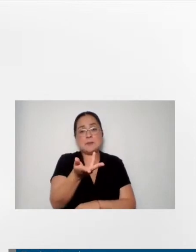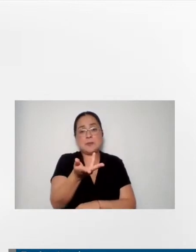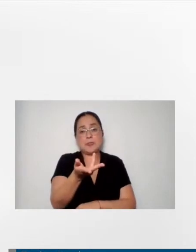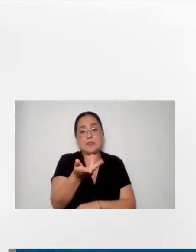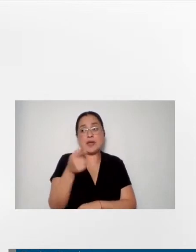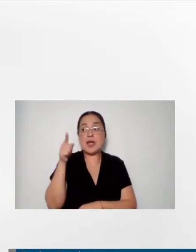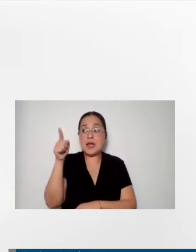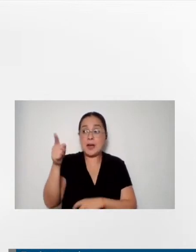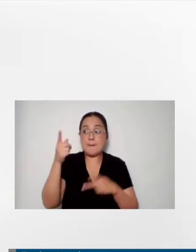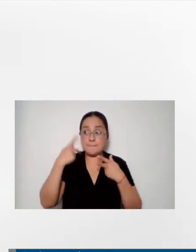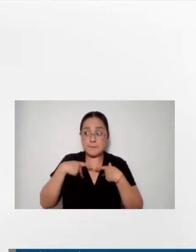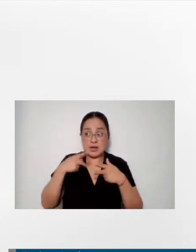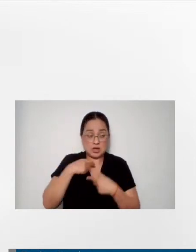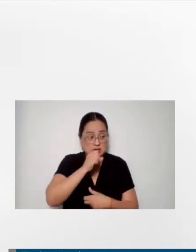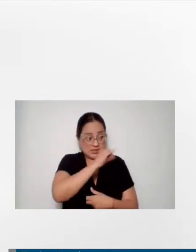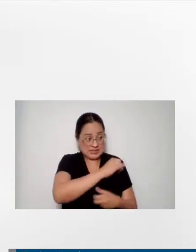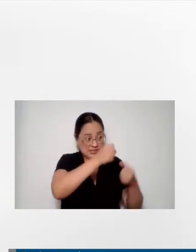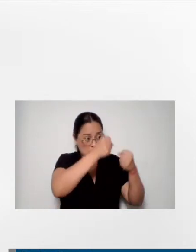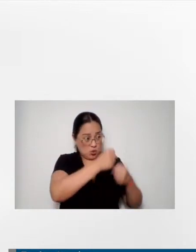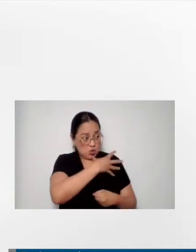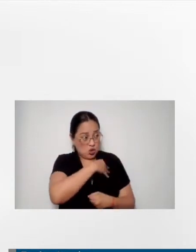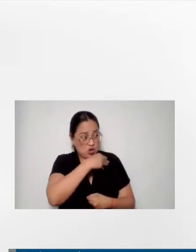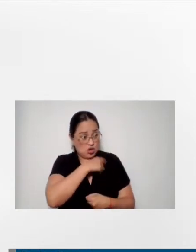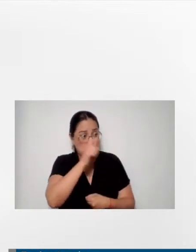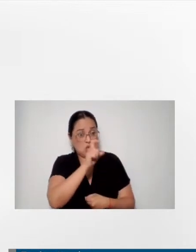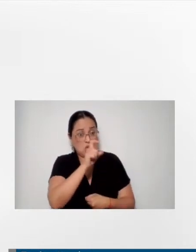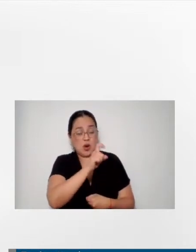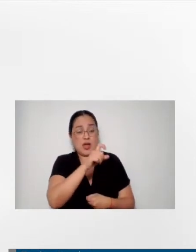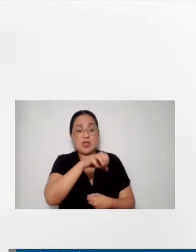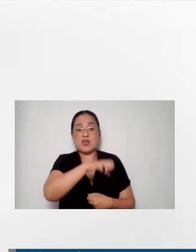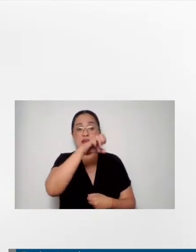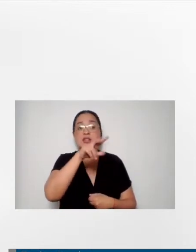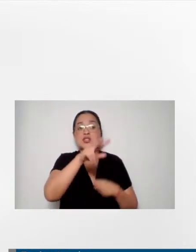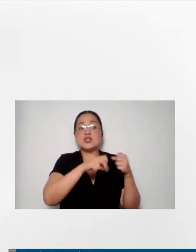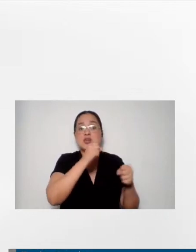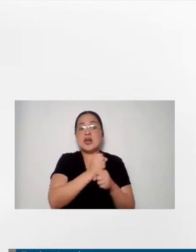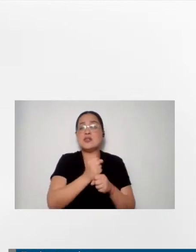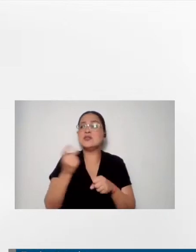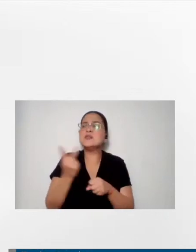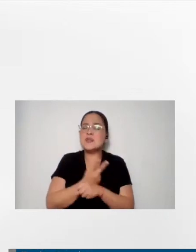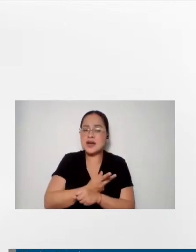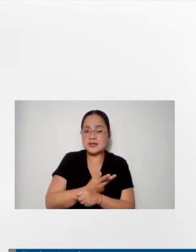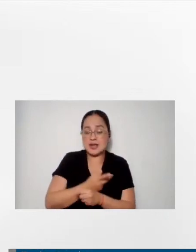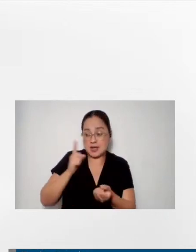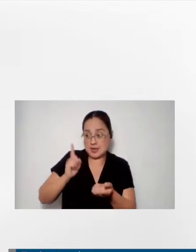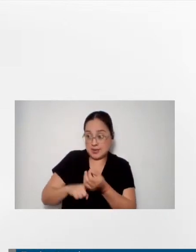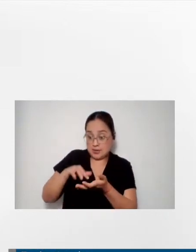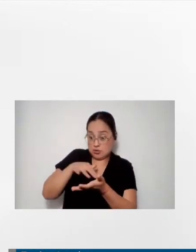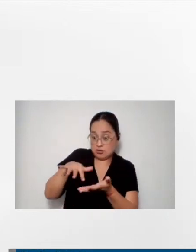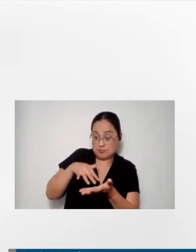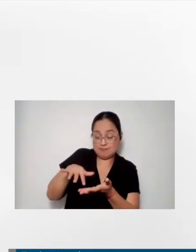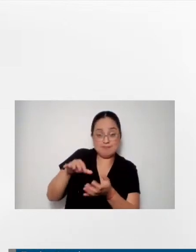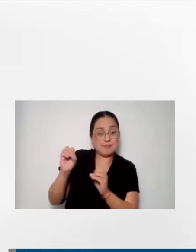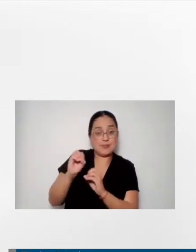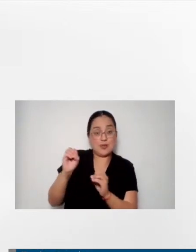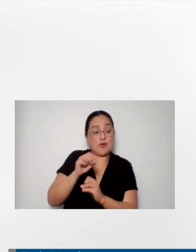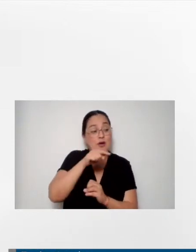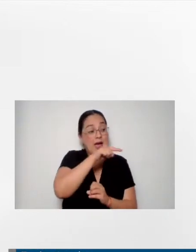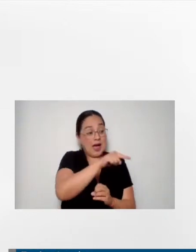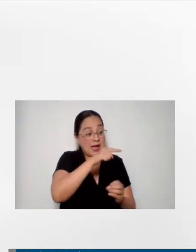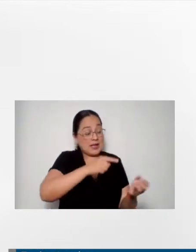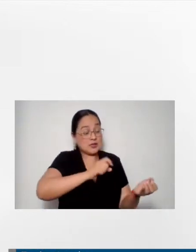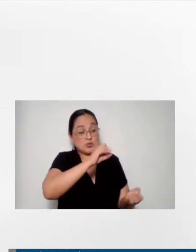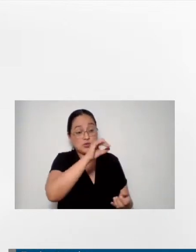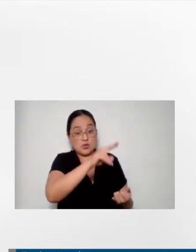mayoría de edad. Y esa respuesta está en la jurisprudencia, ¿no? Entonces la jurisprudencia también nos ayuda a, pues, a tener